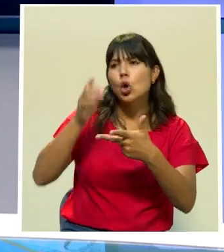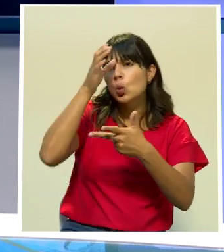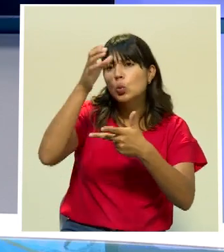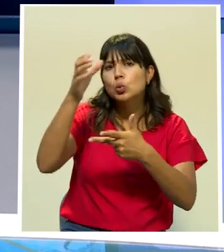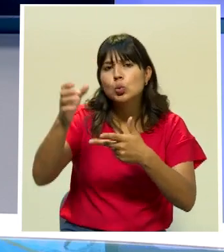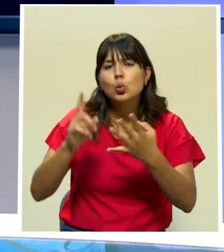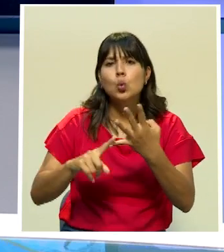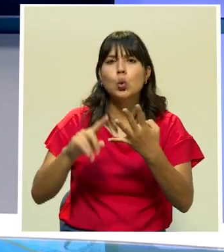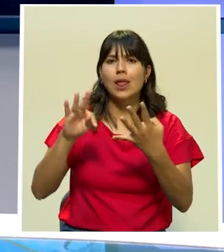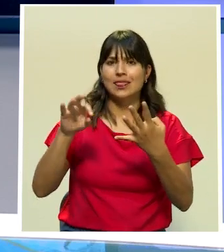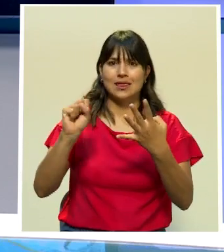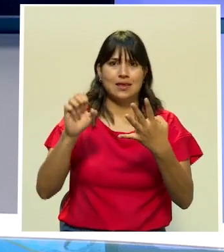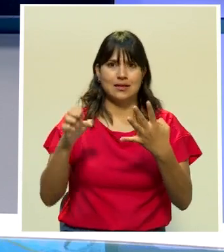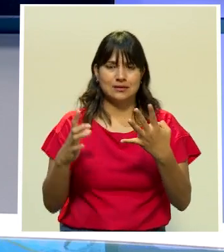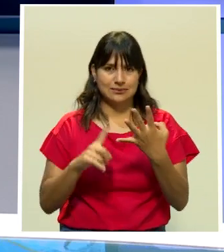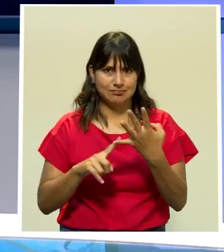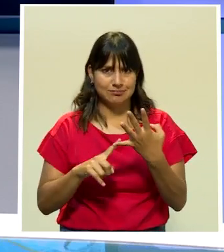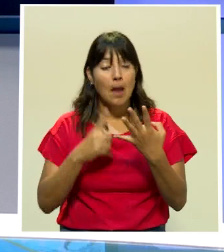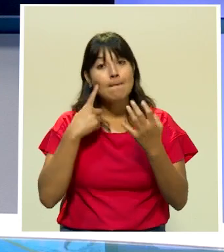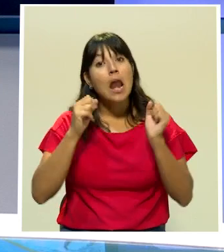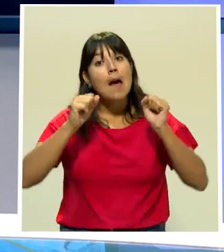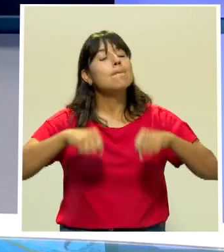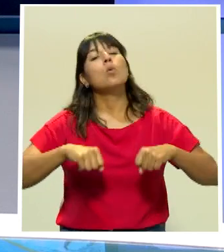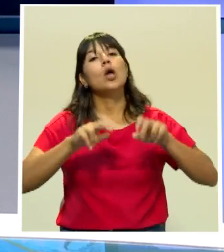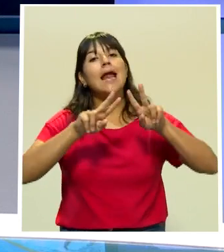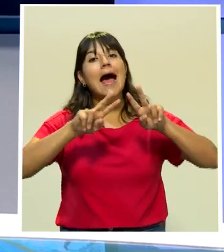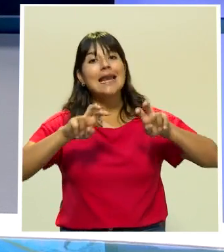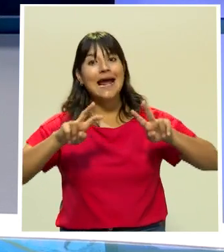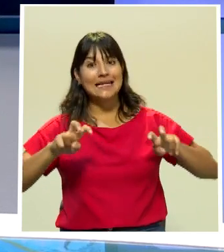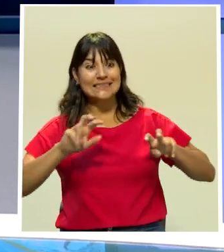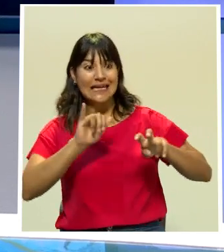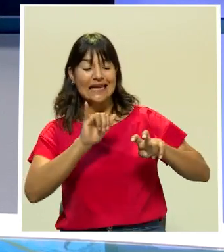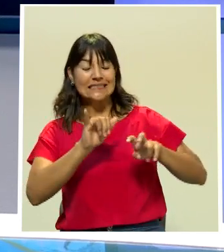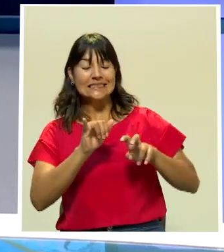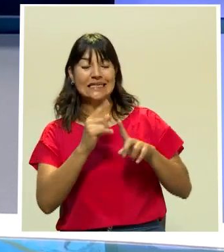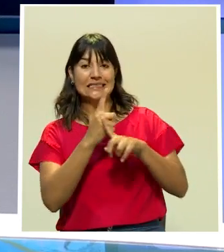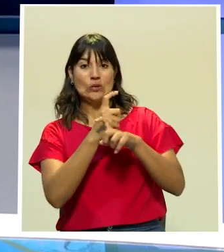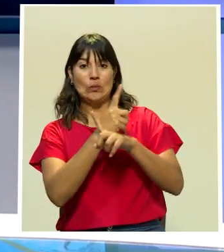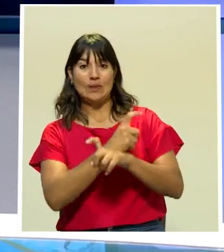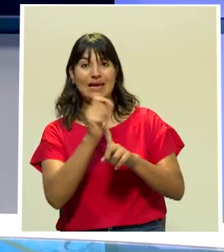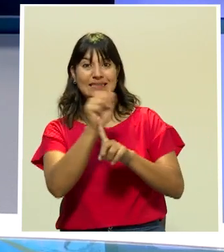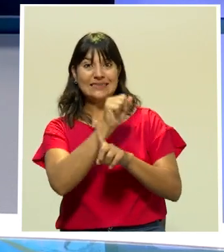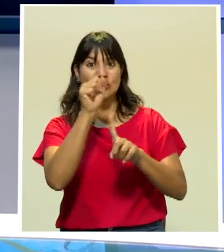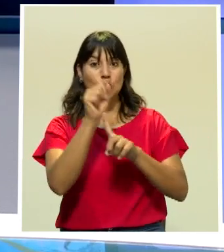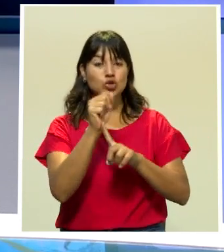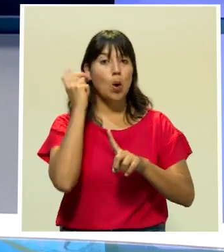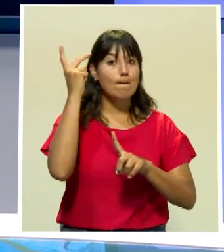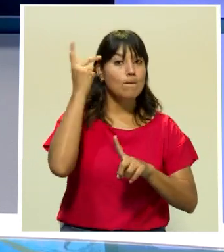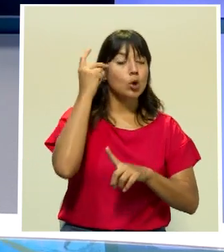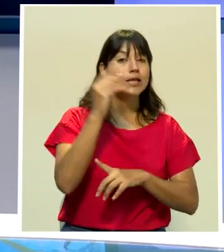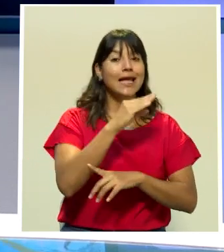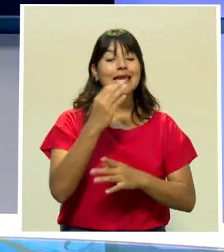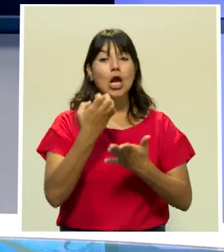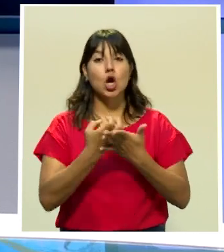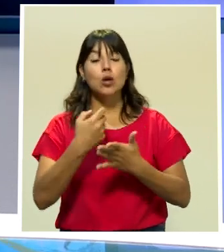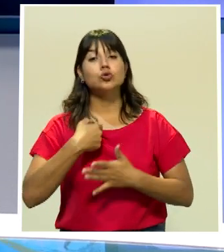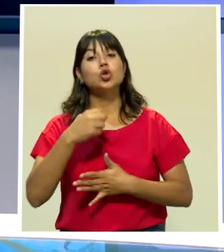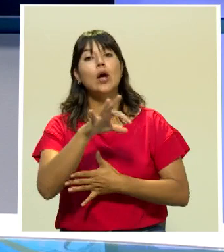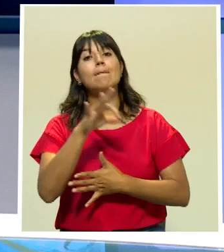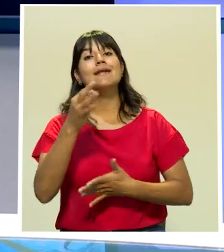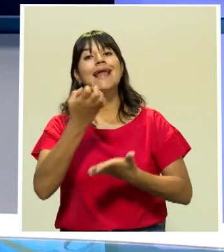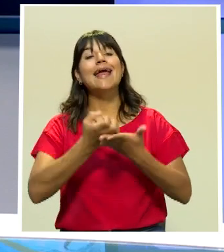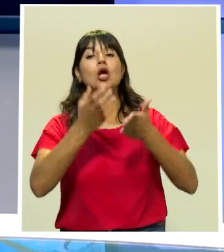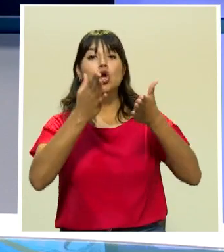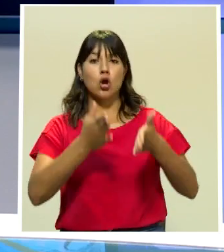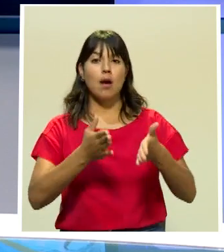Elecciones. Para analizar esta complejísima coyuntura política y económica invité al economista especialista